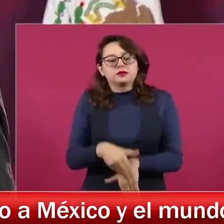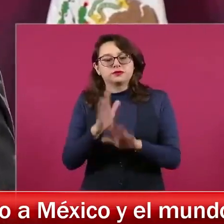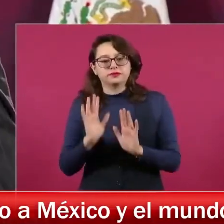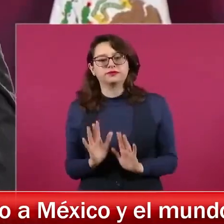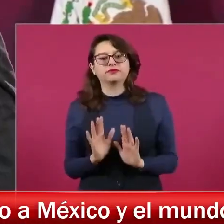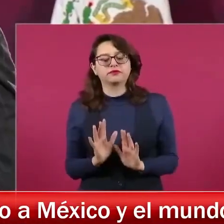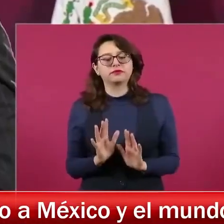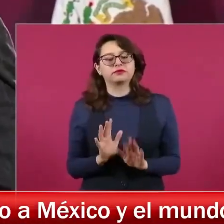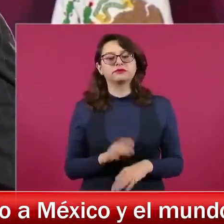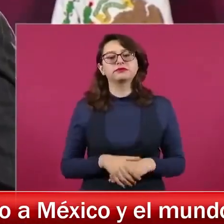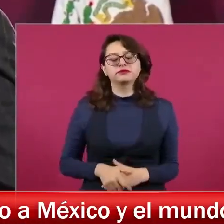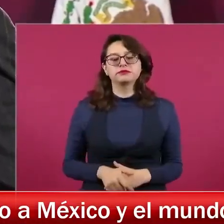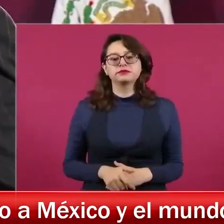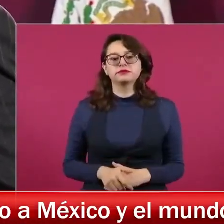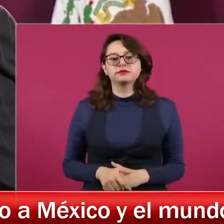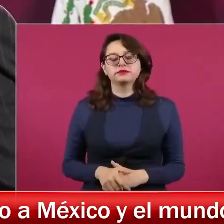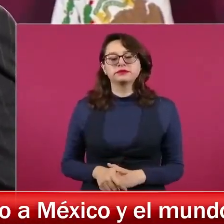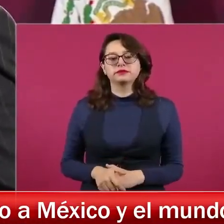por completo